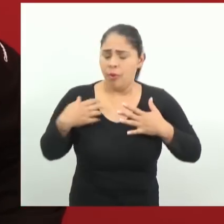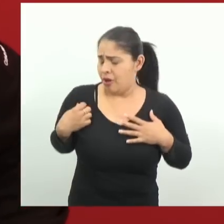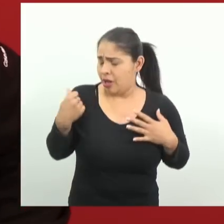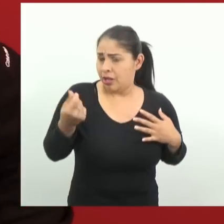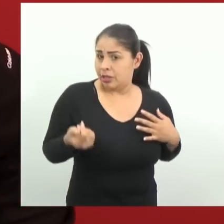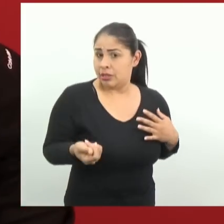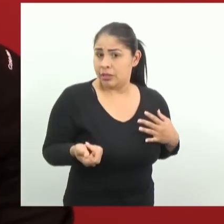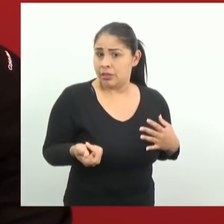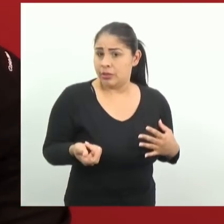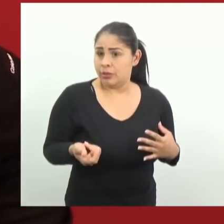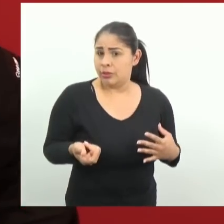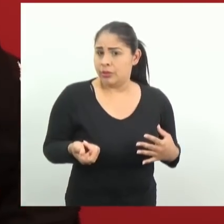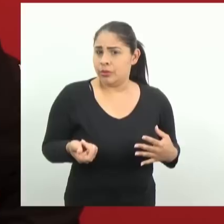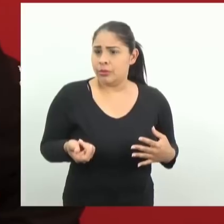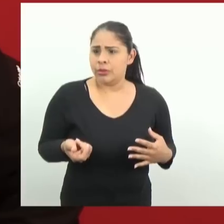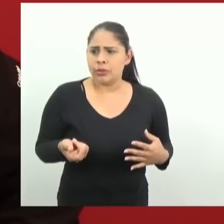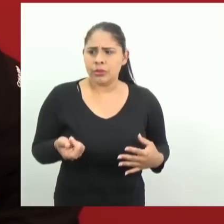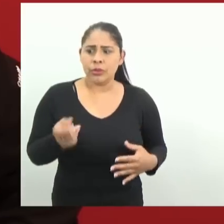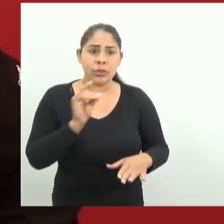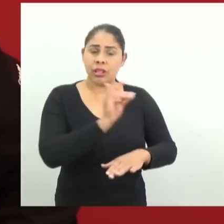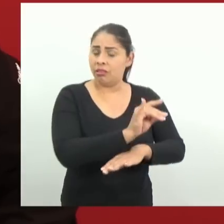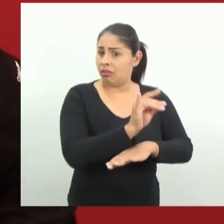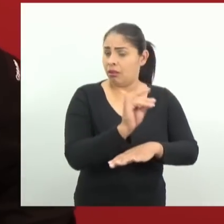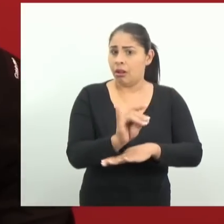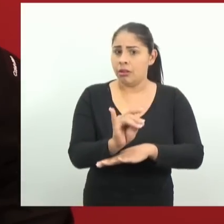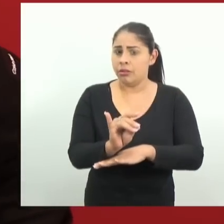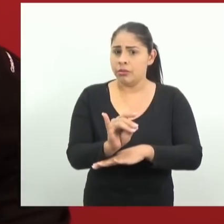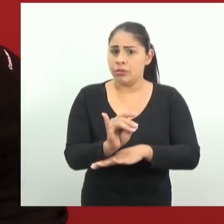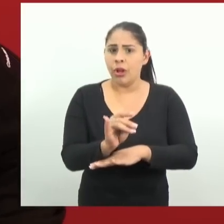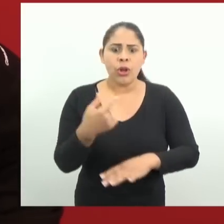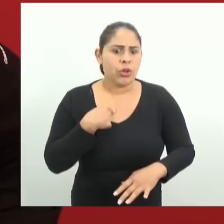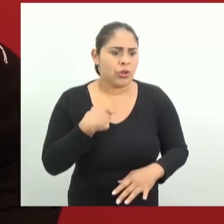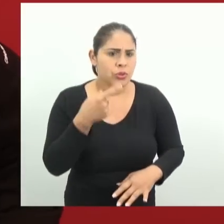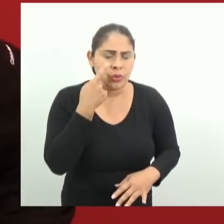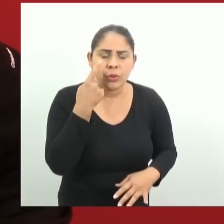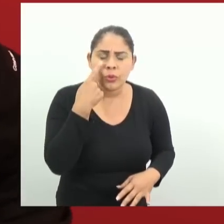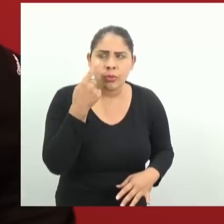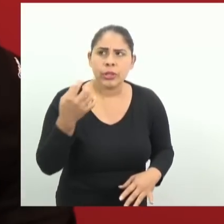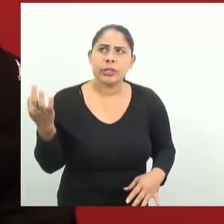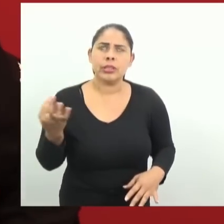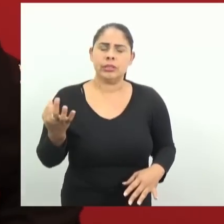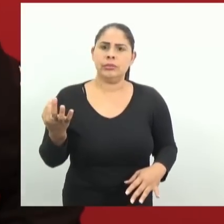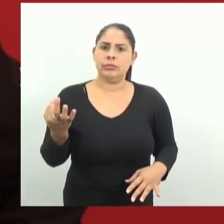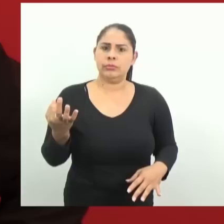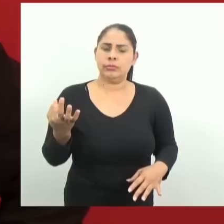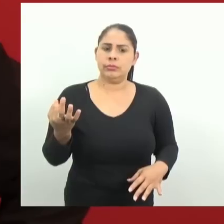¿Y sabes qué? Me he dado cuenta de una cosa. A lo largo de los años me he dado cuenta de una